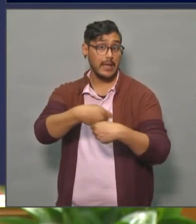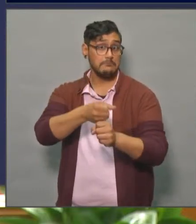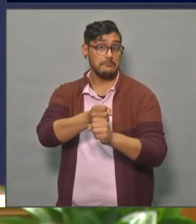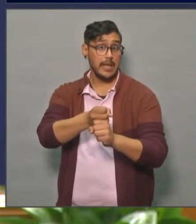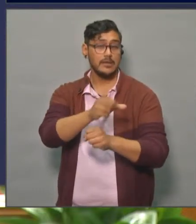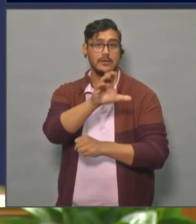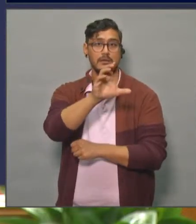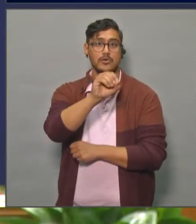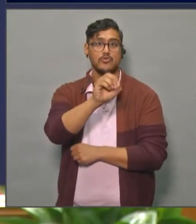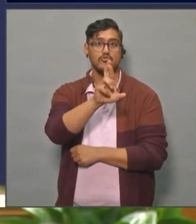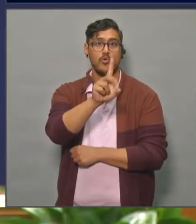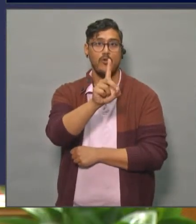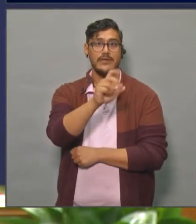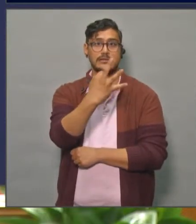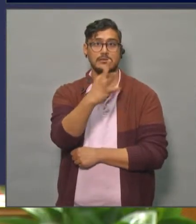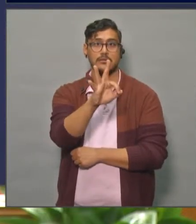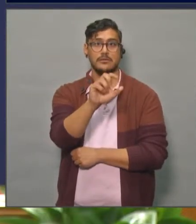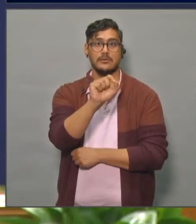en